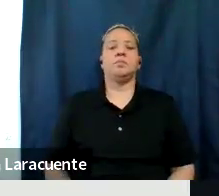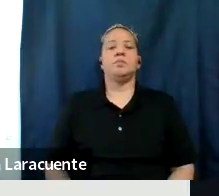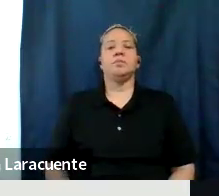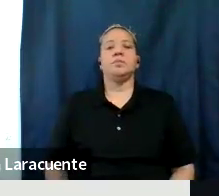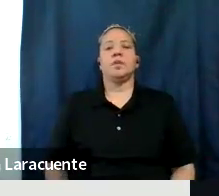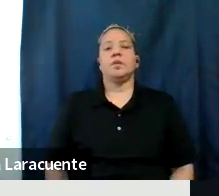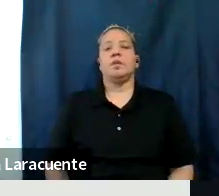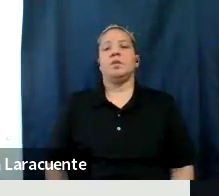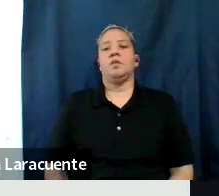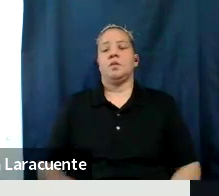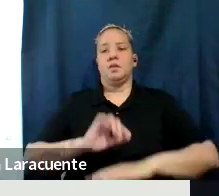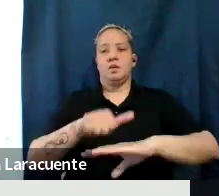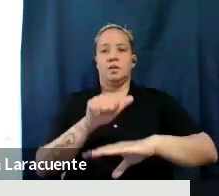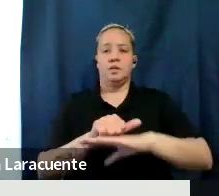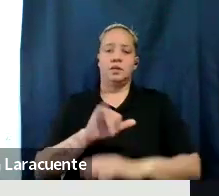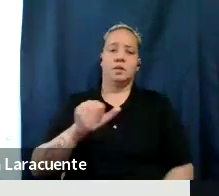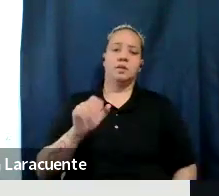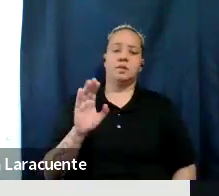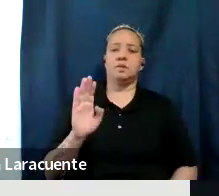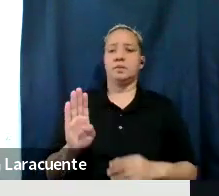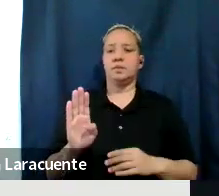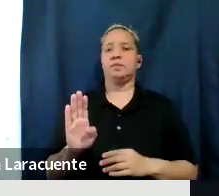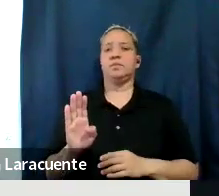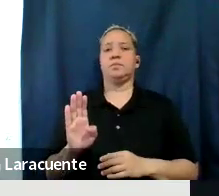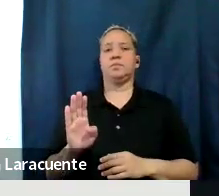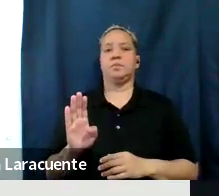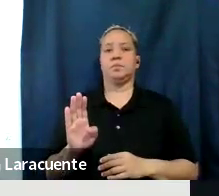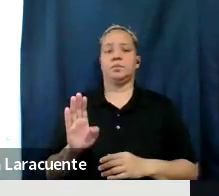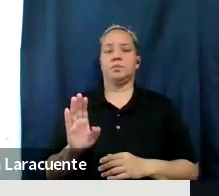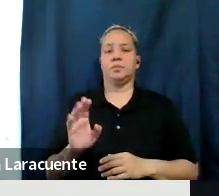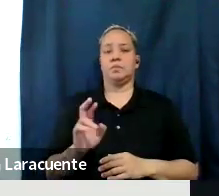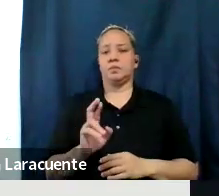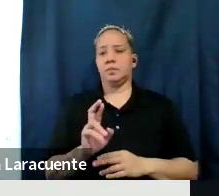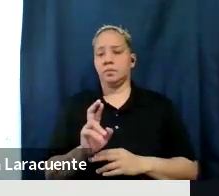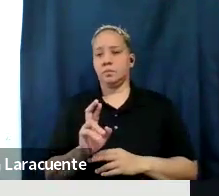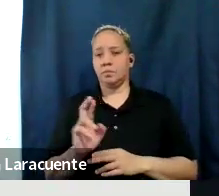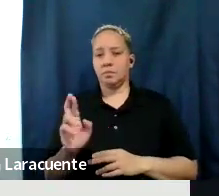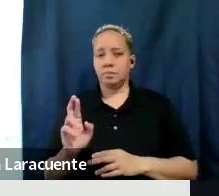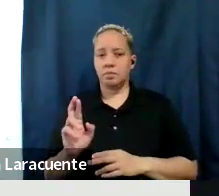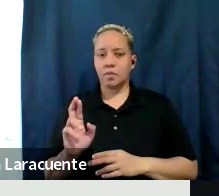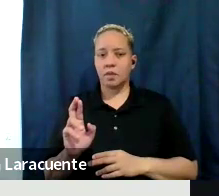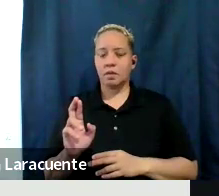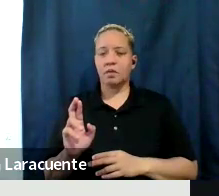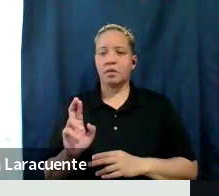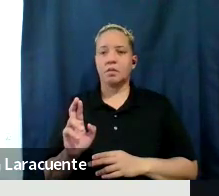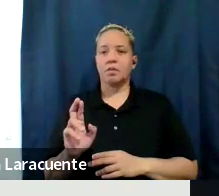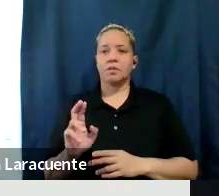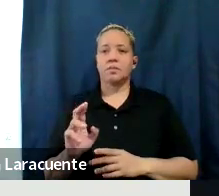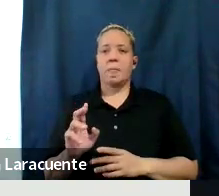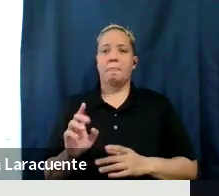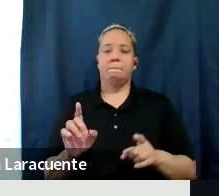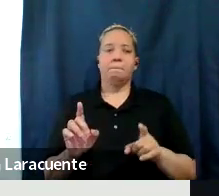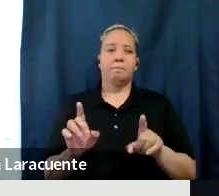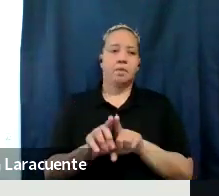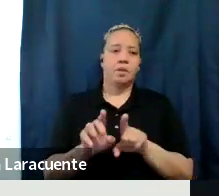de Jaime Benítez con el exilio español republicano, del que también están todas las